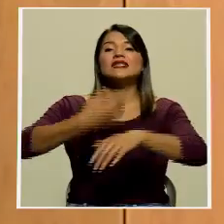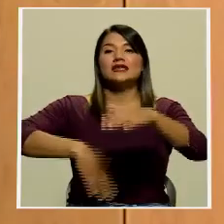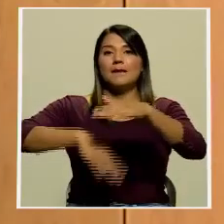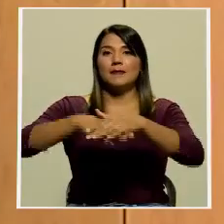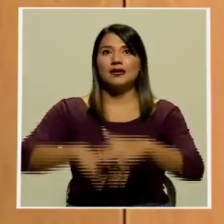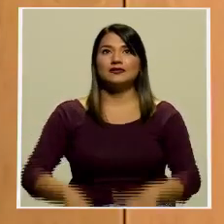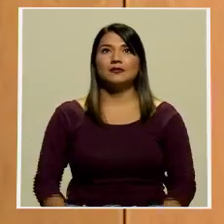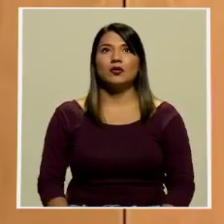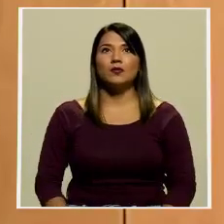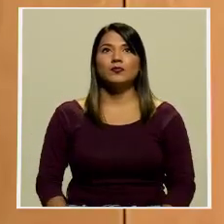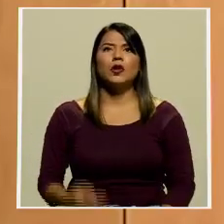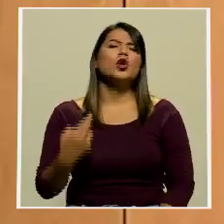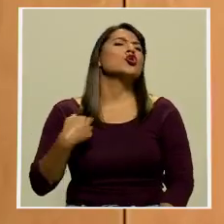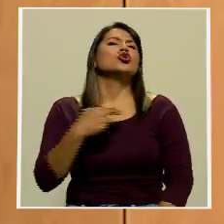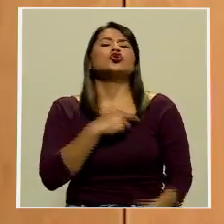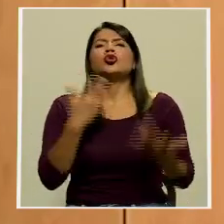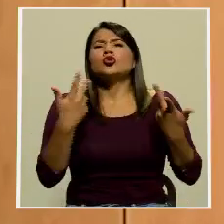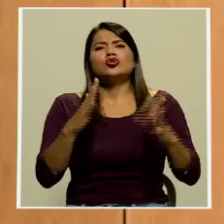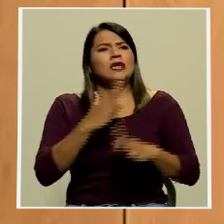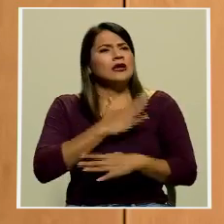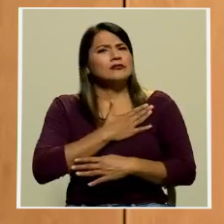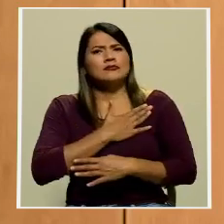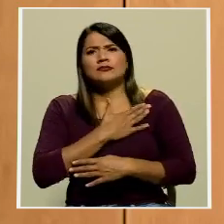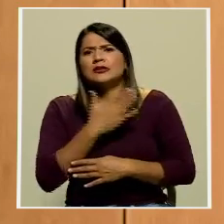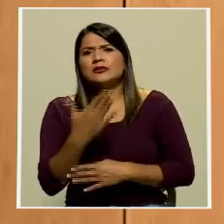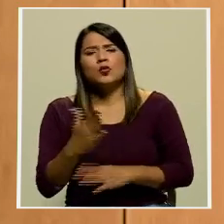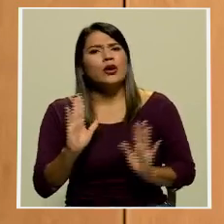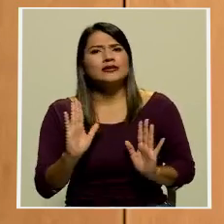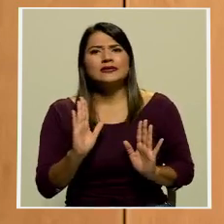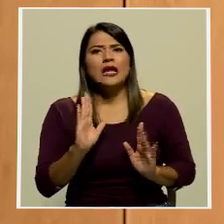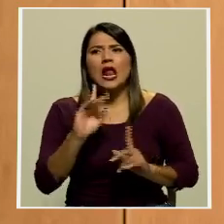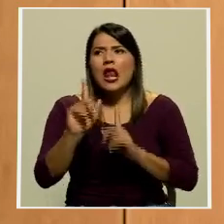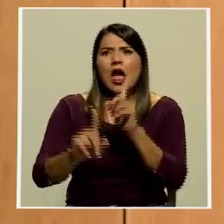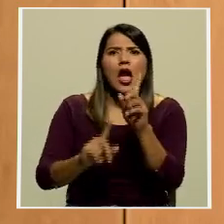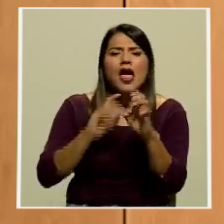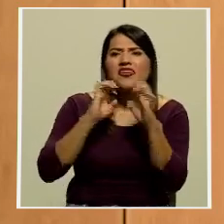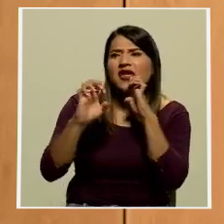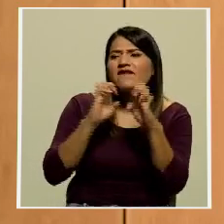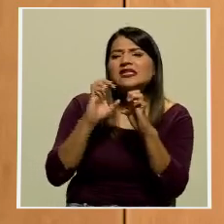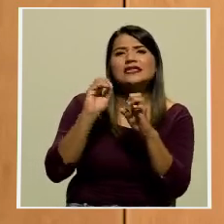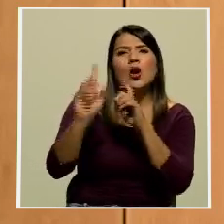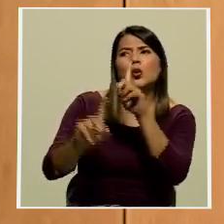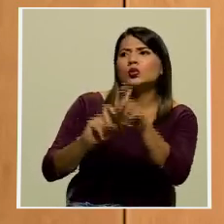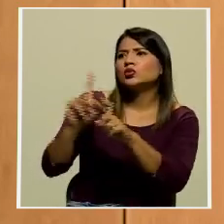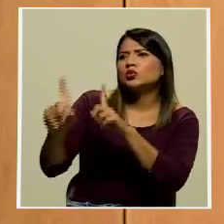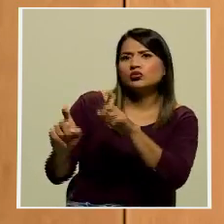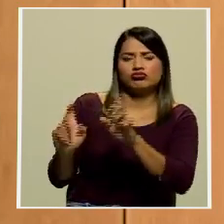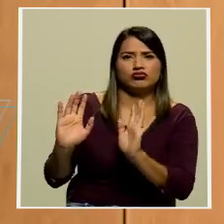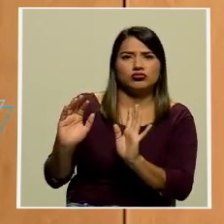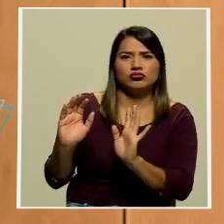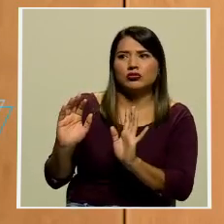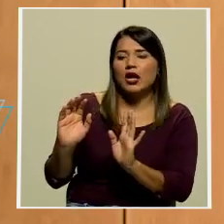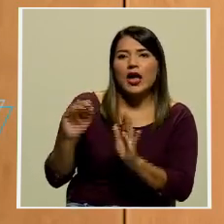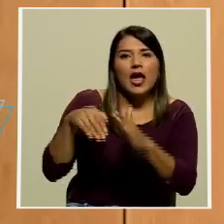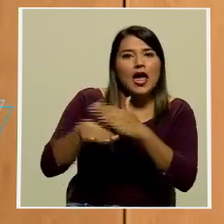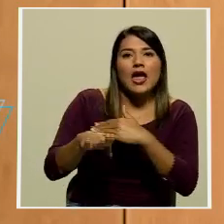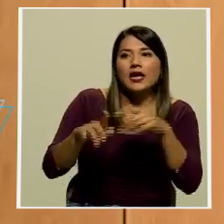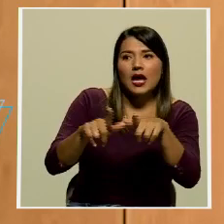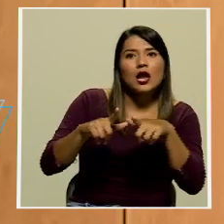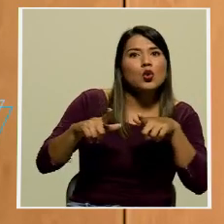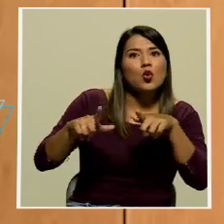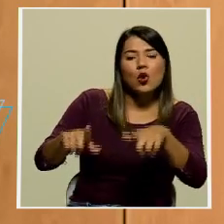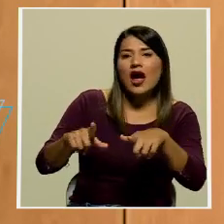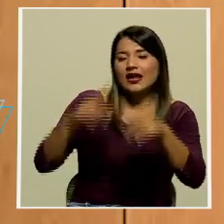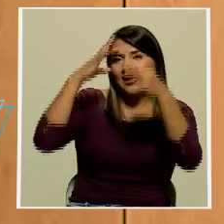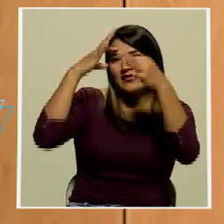No, nosotros estamos dispuestos a que la audiencia se realice donde la presidencia de la comisión defina en coordinación con la presidencia, ya